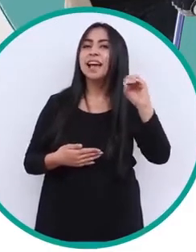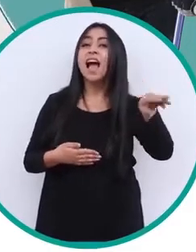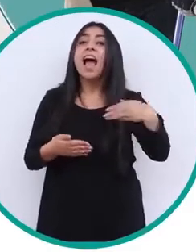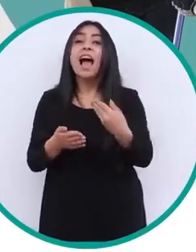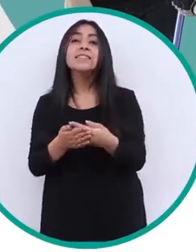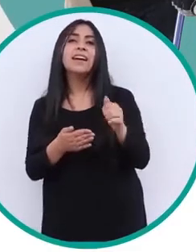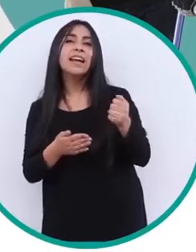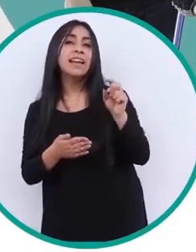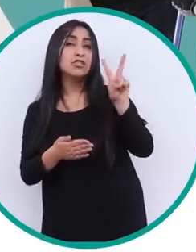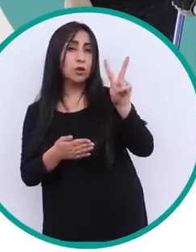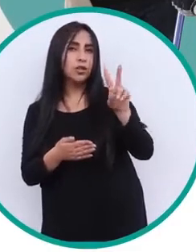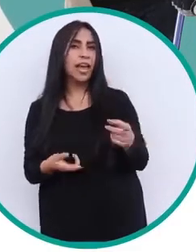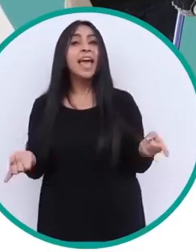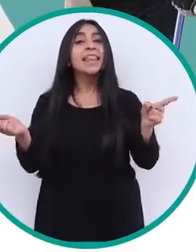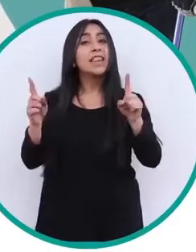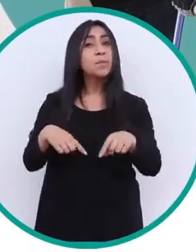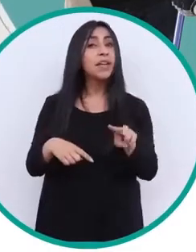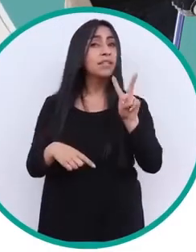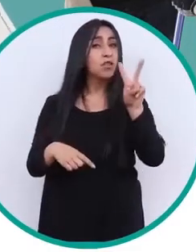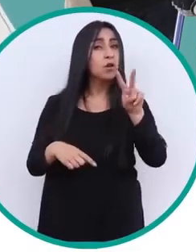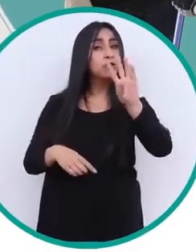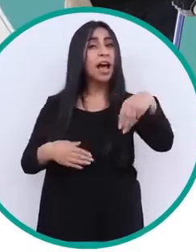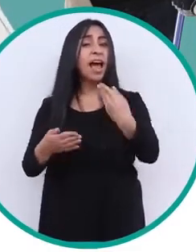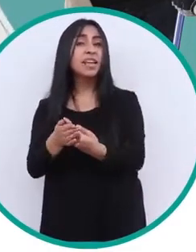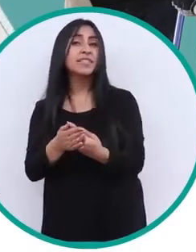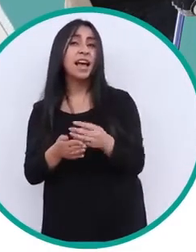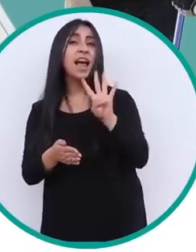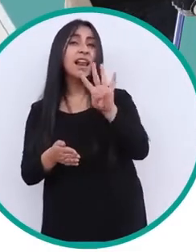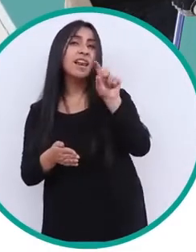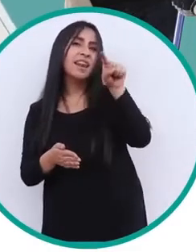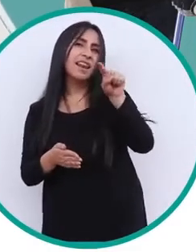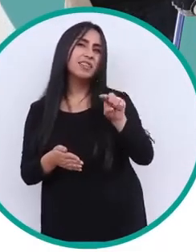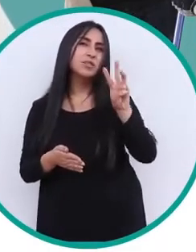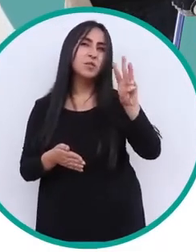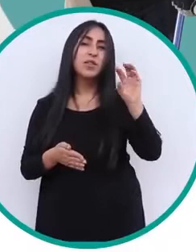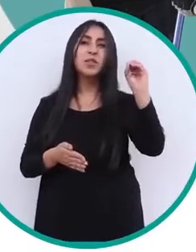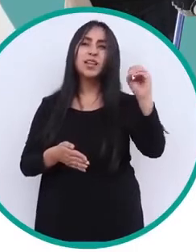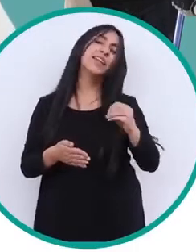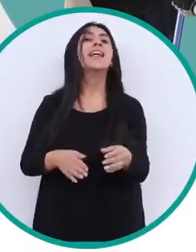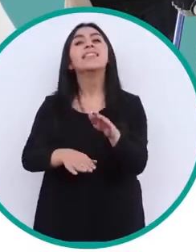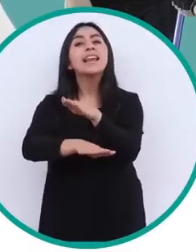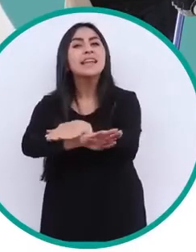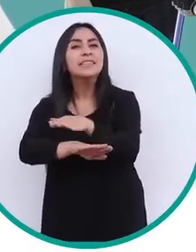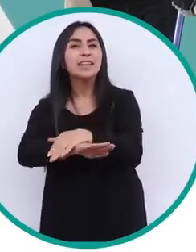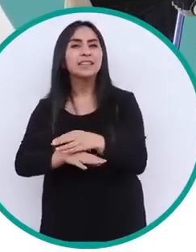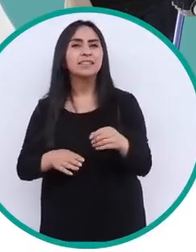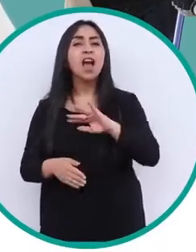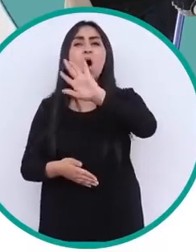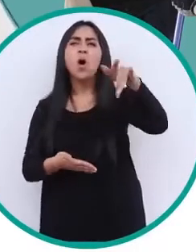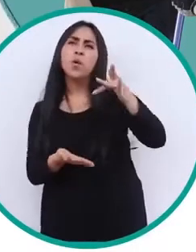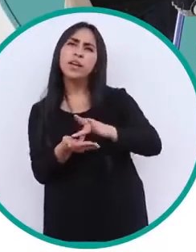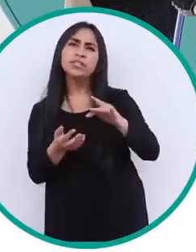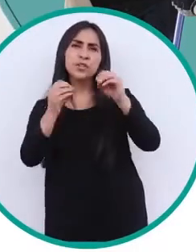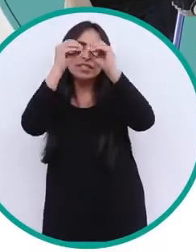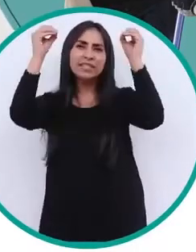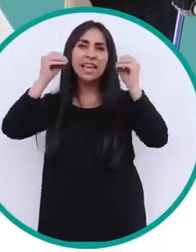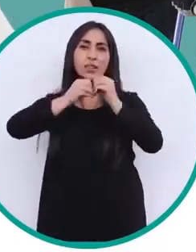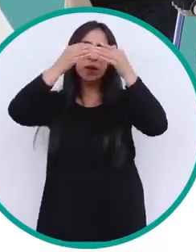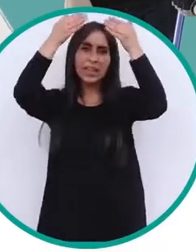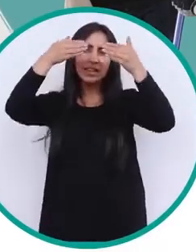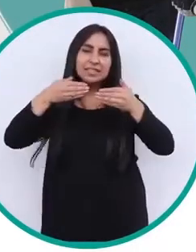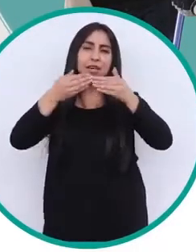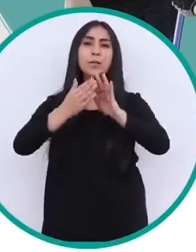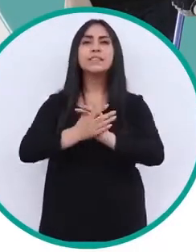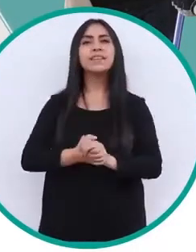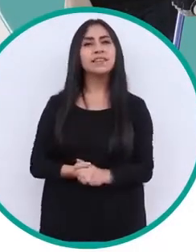mañana a 12 del mediodía y de 2 a 4:30 de la tarde en el Centro de Atención a Personas con Discapacidad CAP,